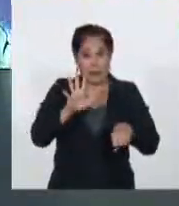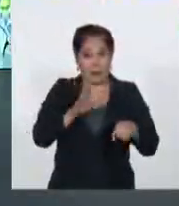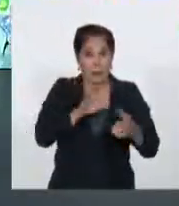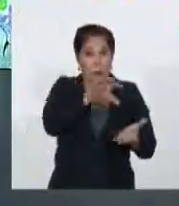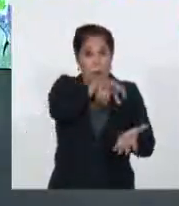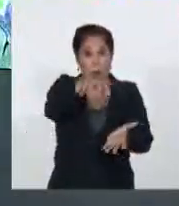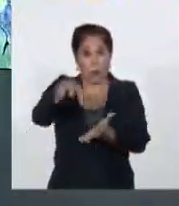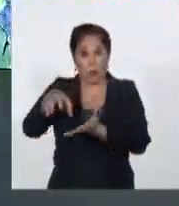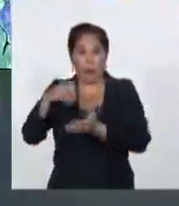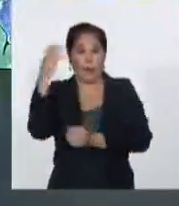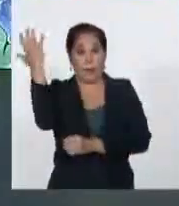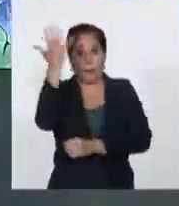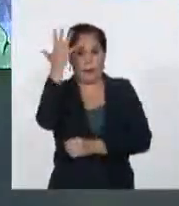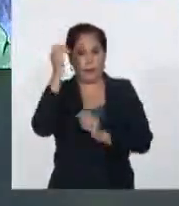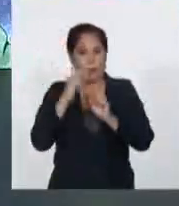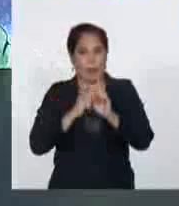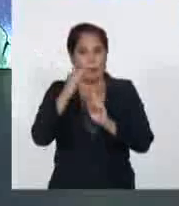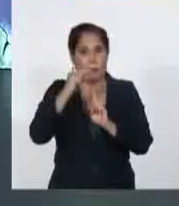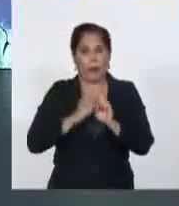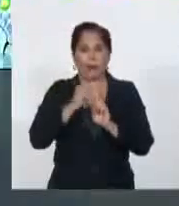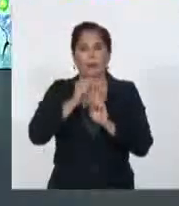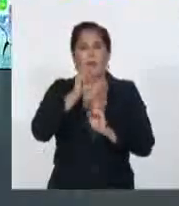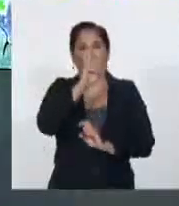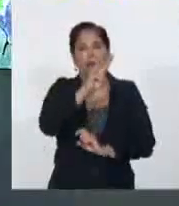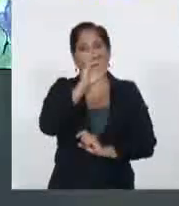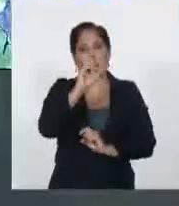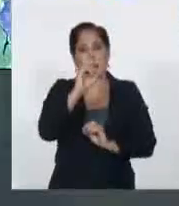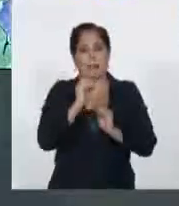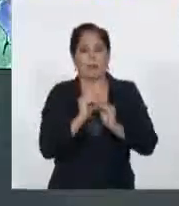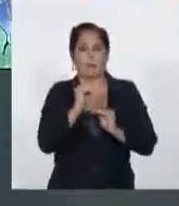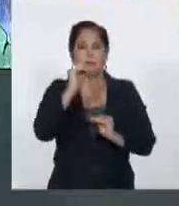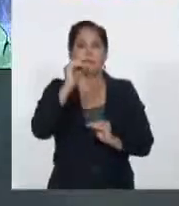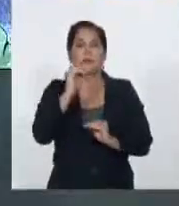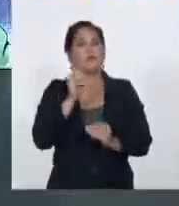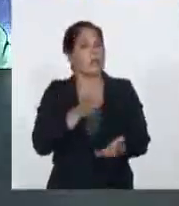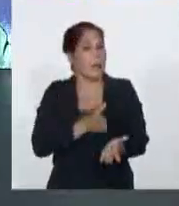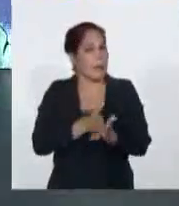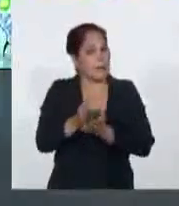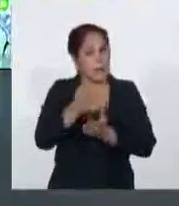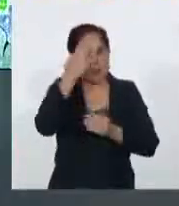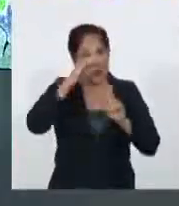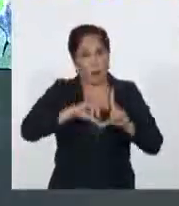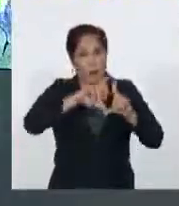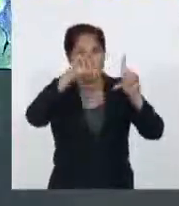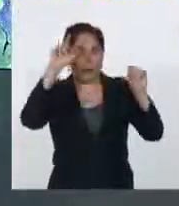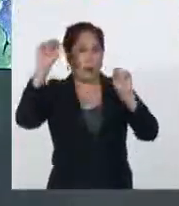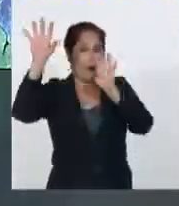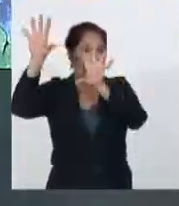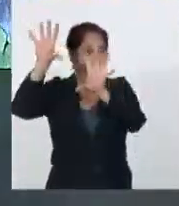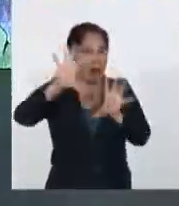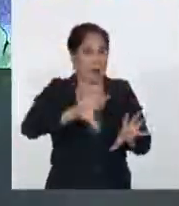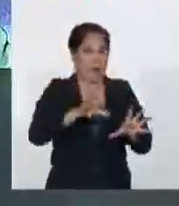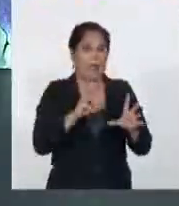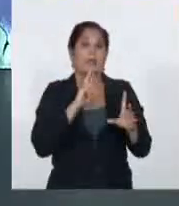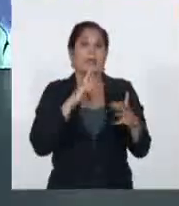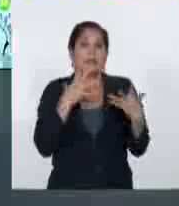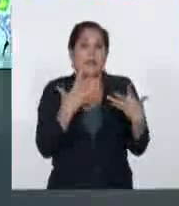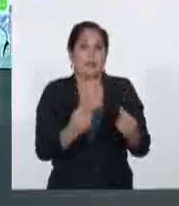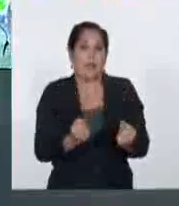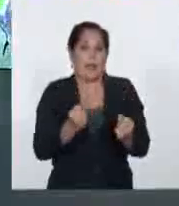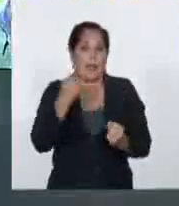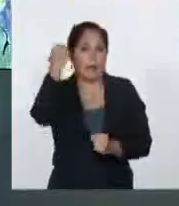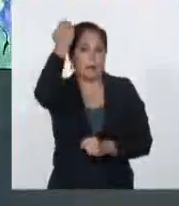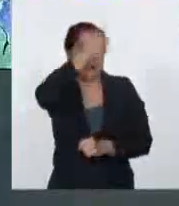ya temperaturas superiores a los 30 grados Celsius. Y es que se mantiene sobre Cuba una masa de aire seca de origen sahariano. La